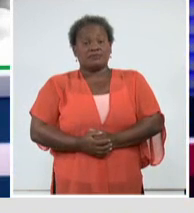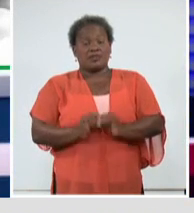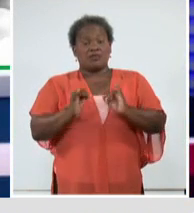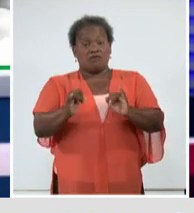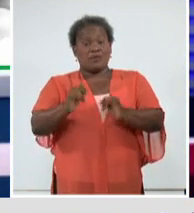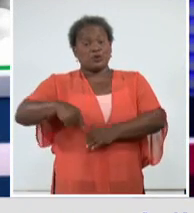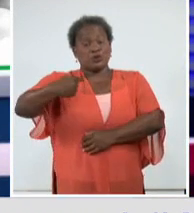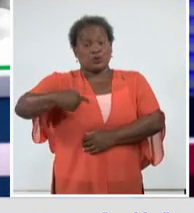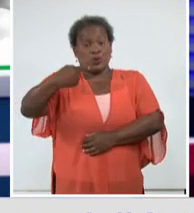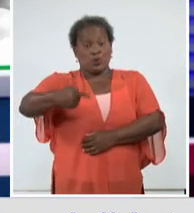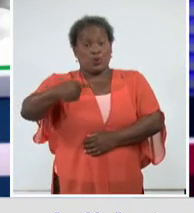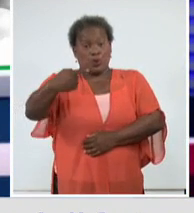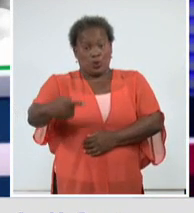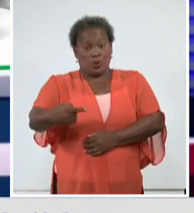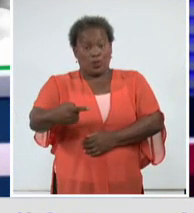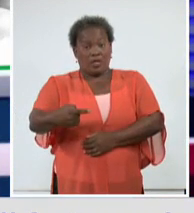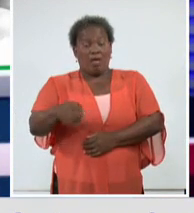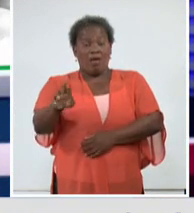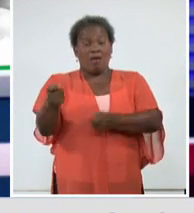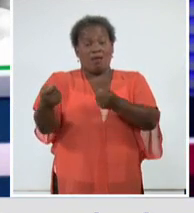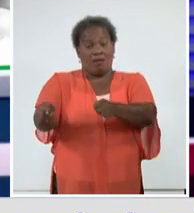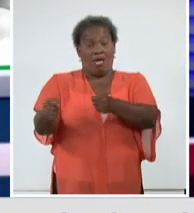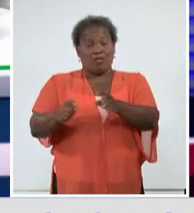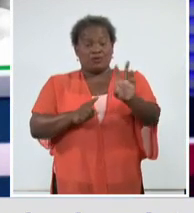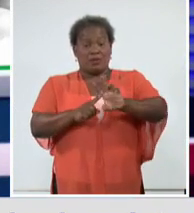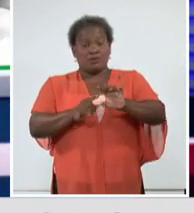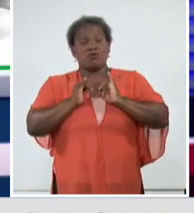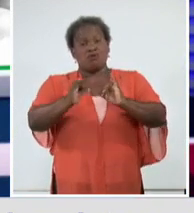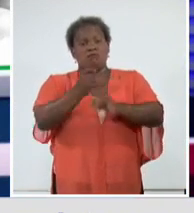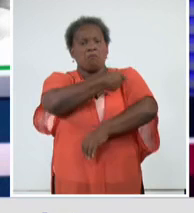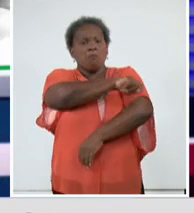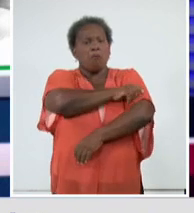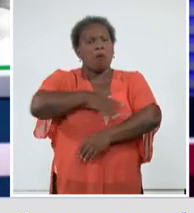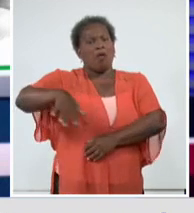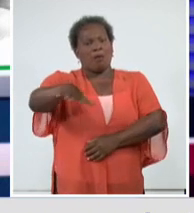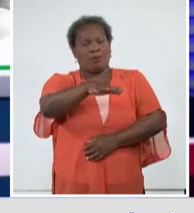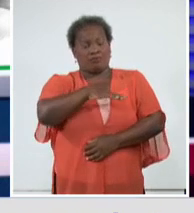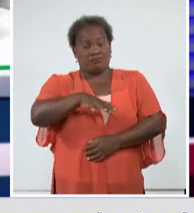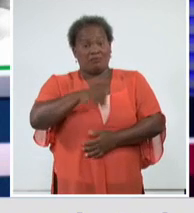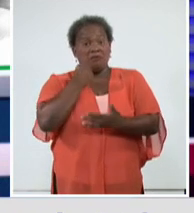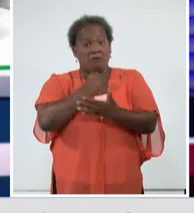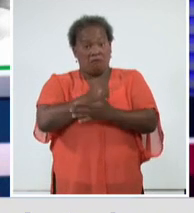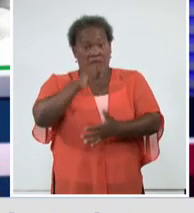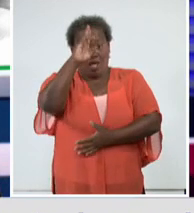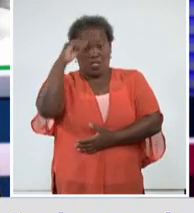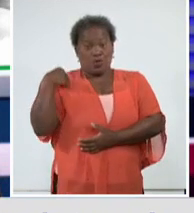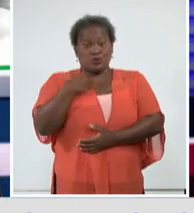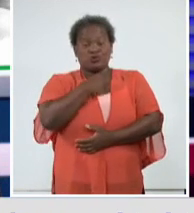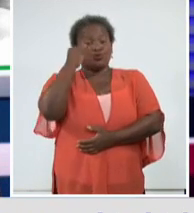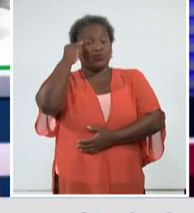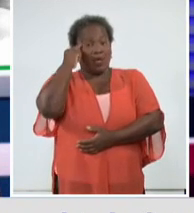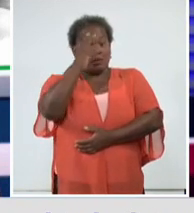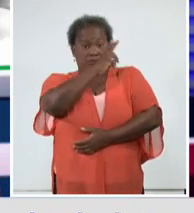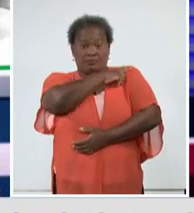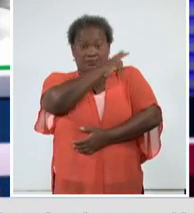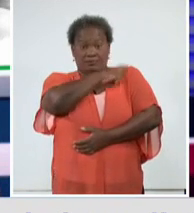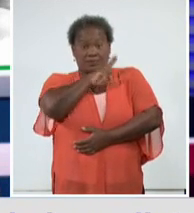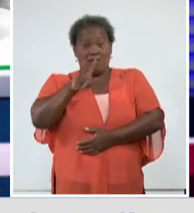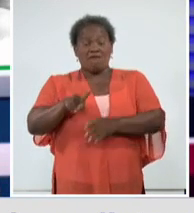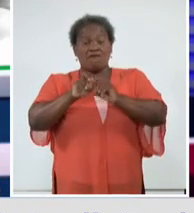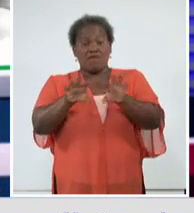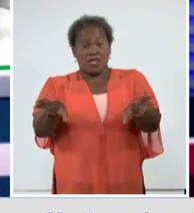mañana transmiten el sistema de la radio y la televisión cubana. Confirma el doctor Francisco Durán García, director nacional de